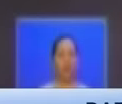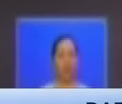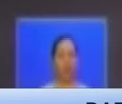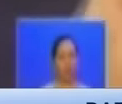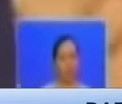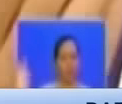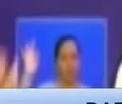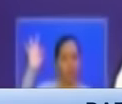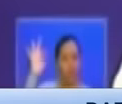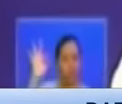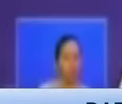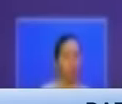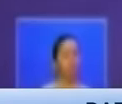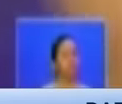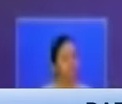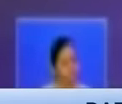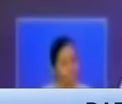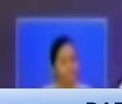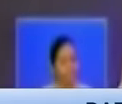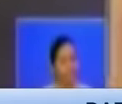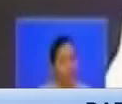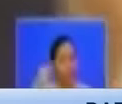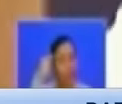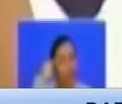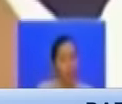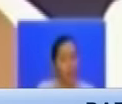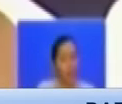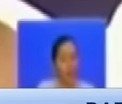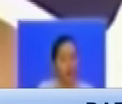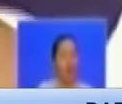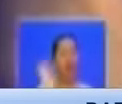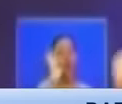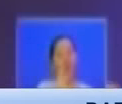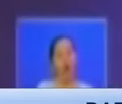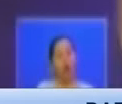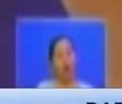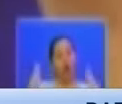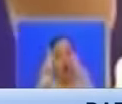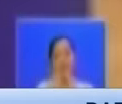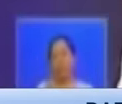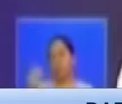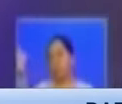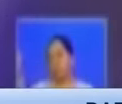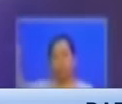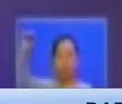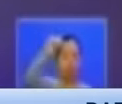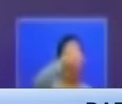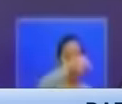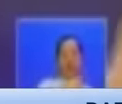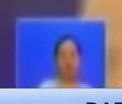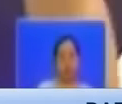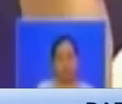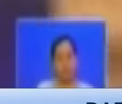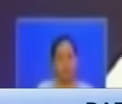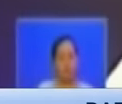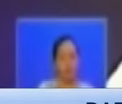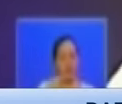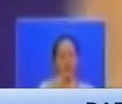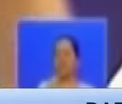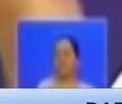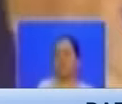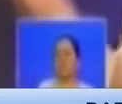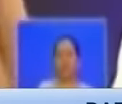¿ya? El gobierno financia sus gastos. O podíamos darle la ONU para que ellos lo financien. Nosotros estamos financiando directamente. Nos cuesta más o